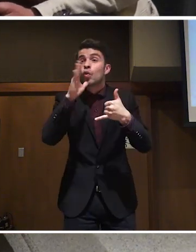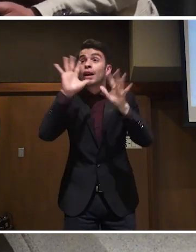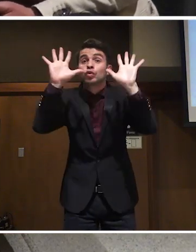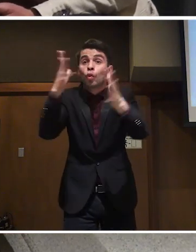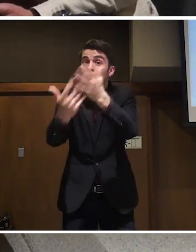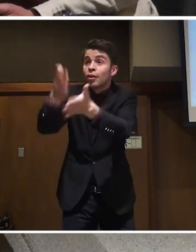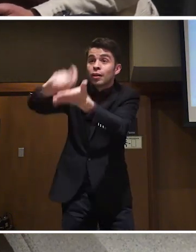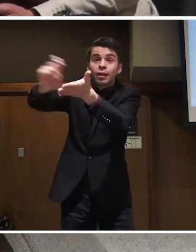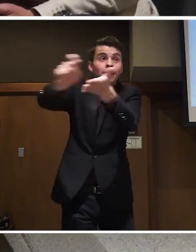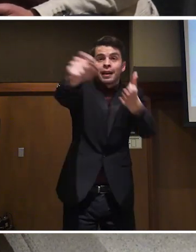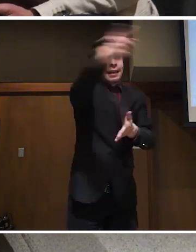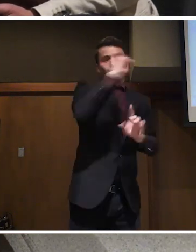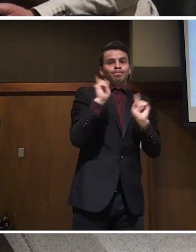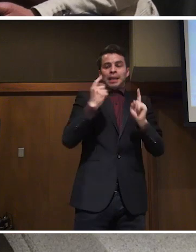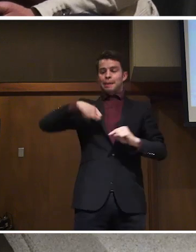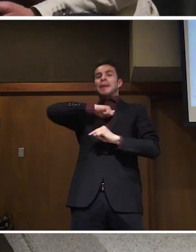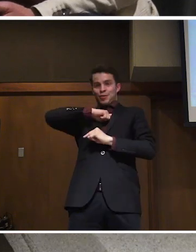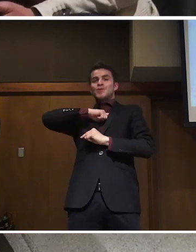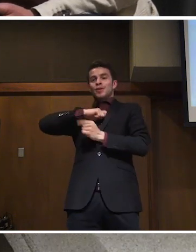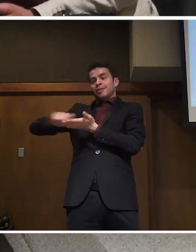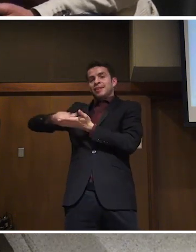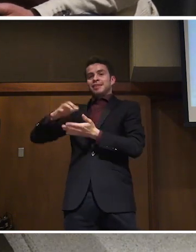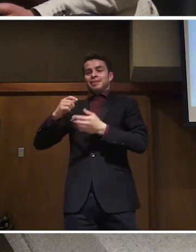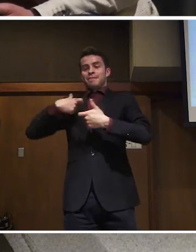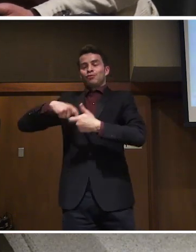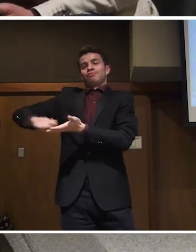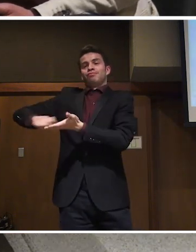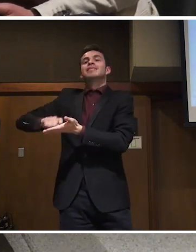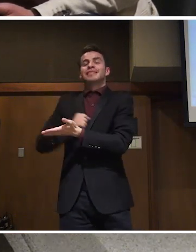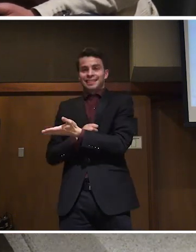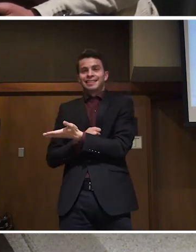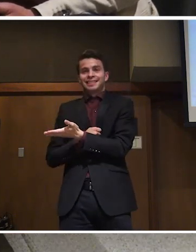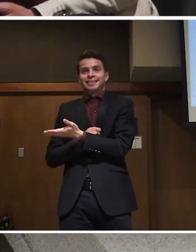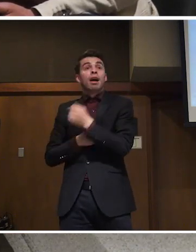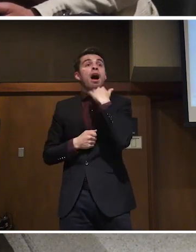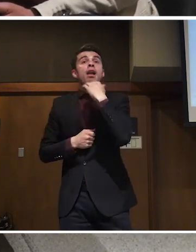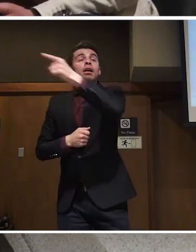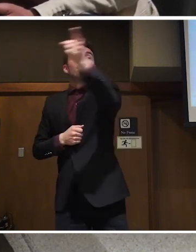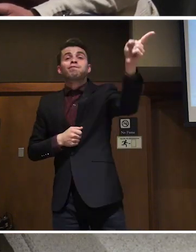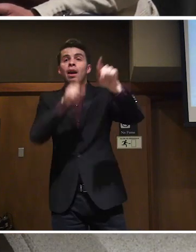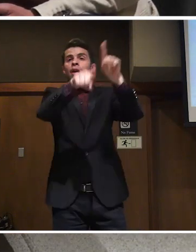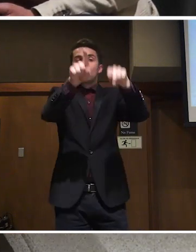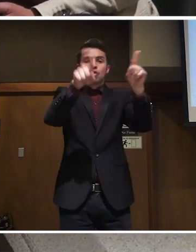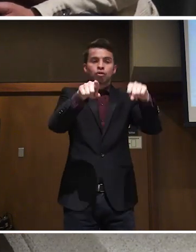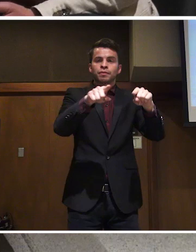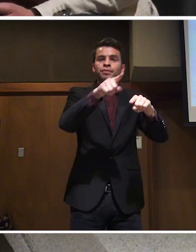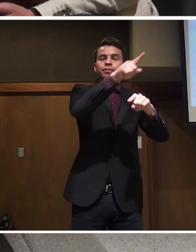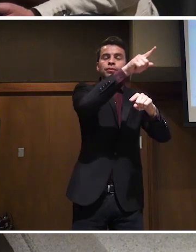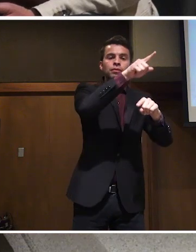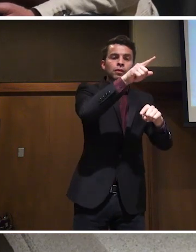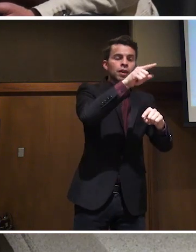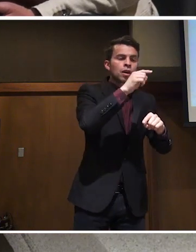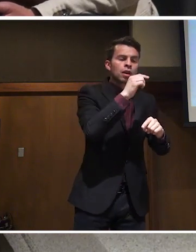los indígenas. Cuando un indio escribe en ese momento, contando, por ejemplo, la vida de su comunidad, como la hace el cacique de